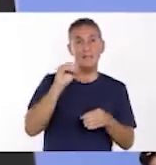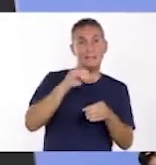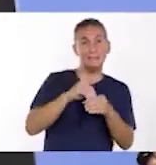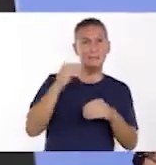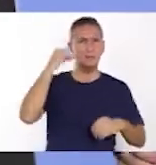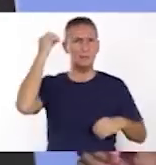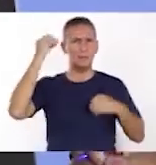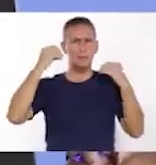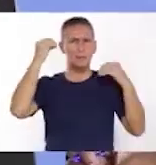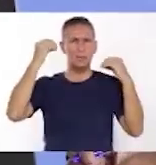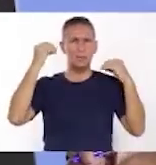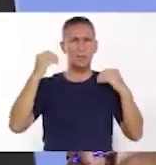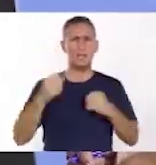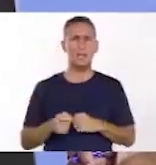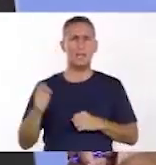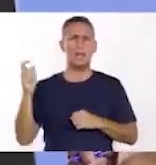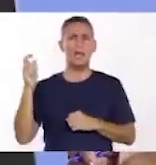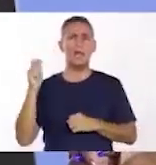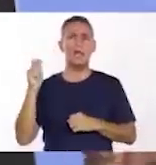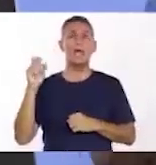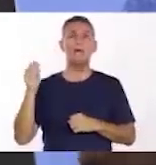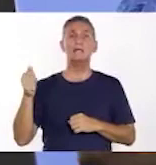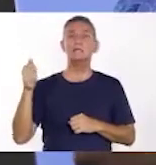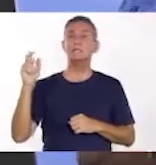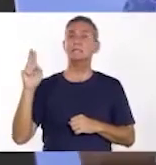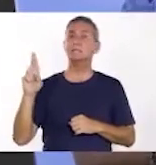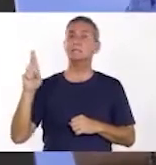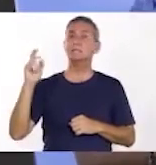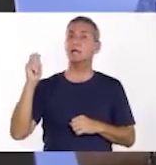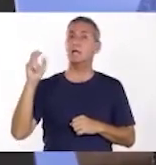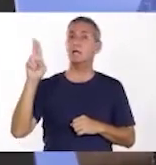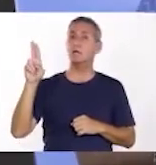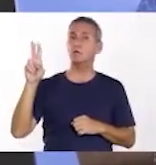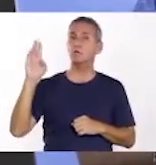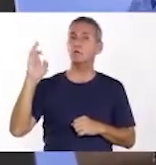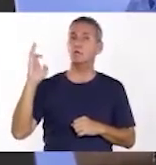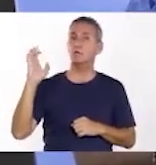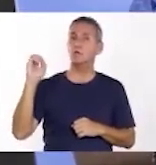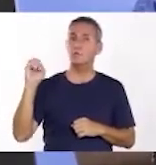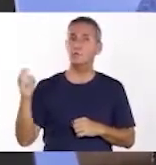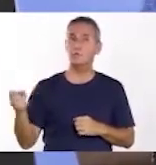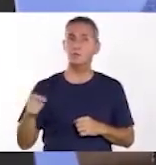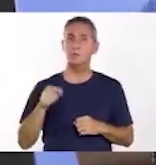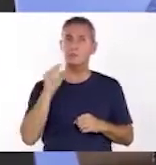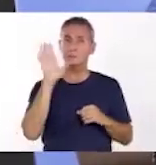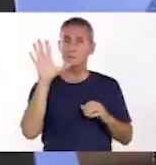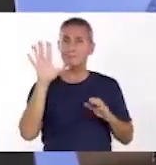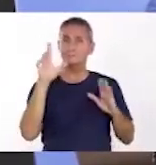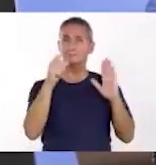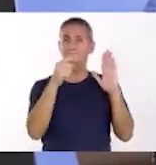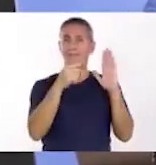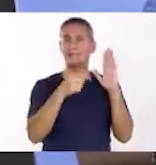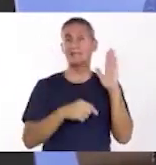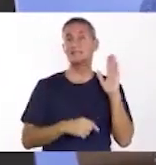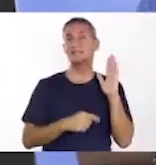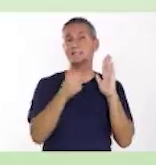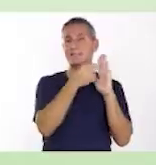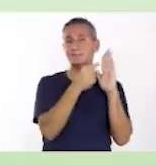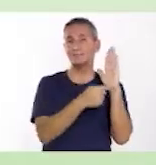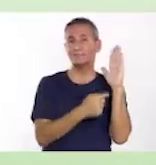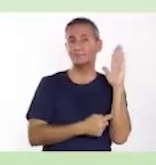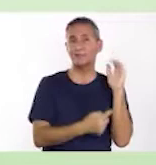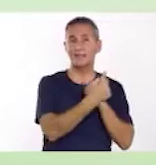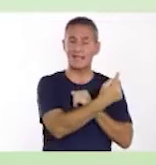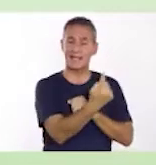Dentro del análisis de Tartufo, vamos a ver su estructura. Presenta 5 actos y